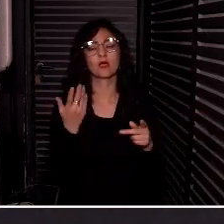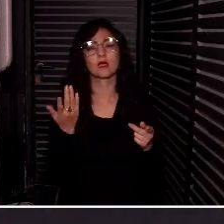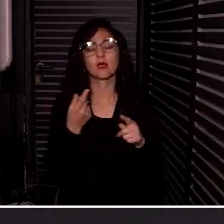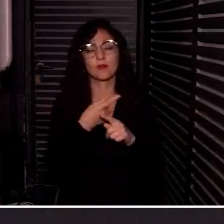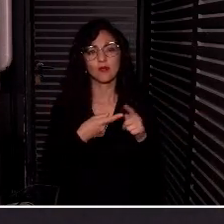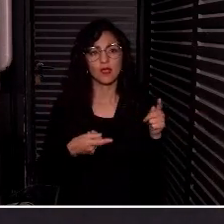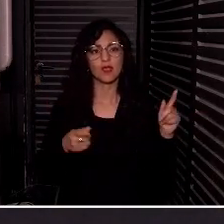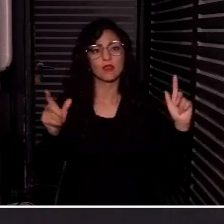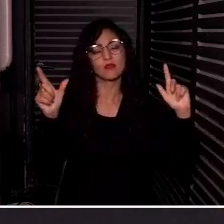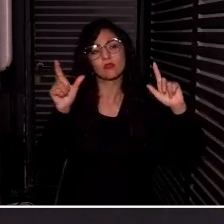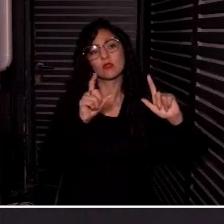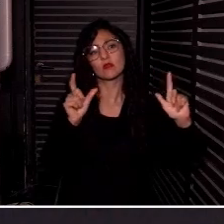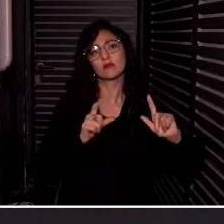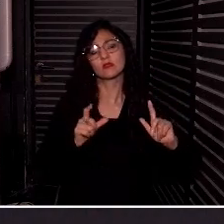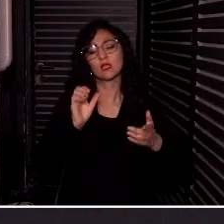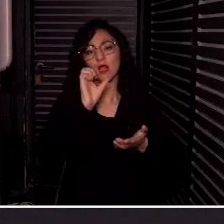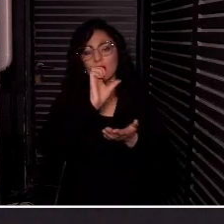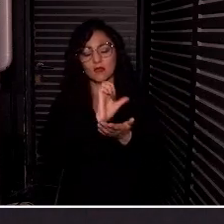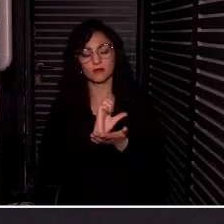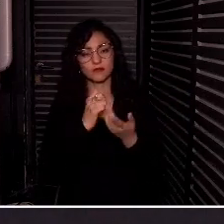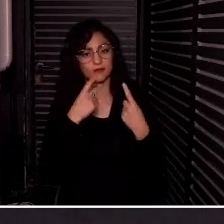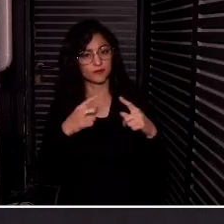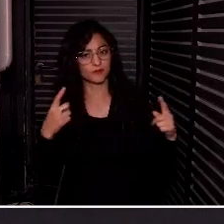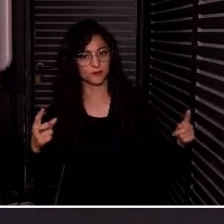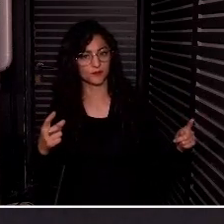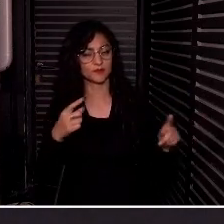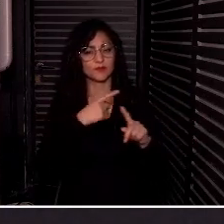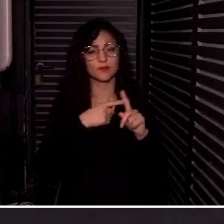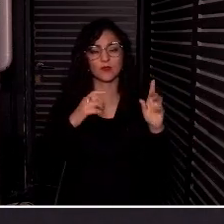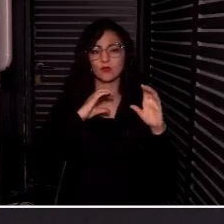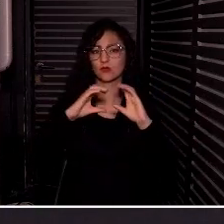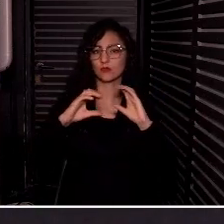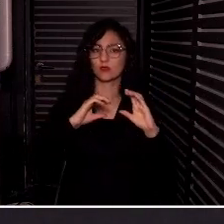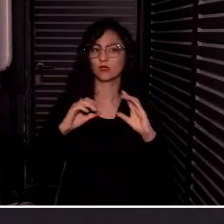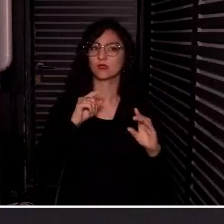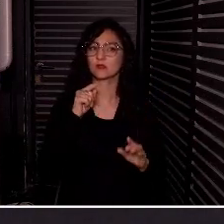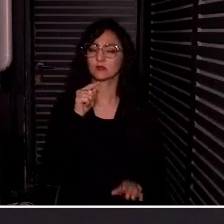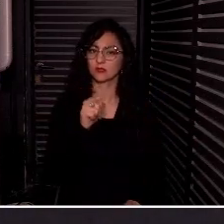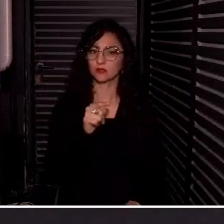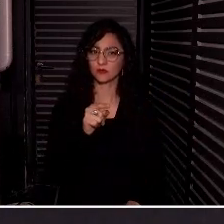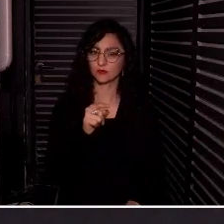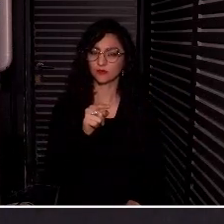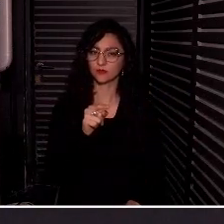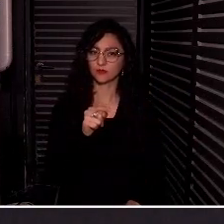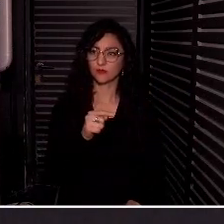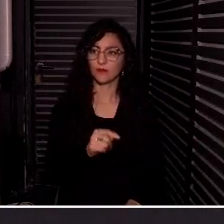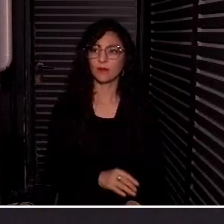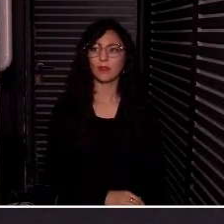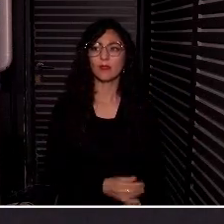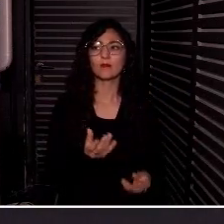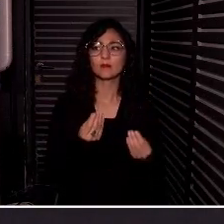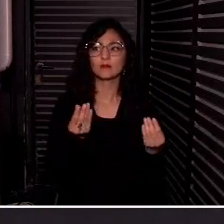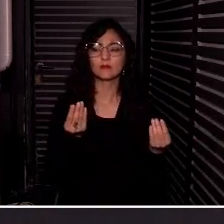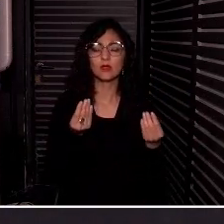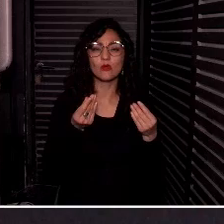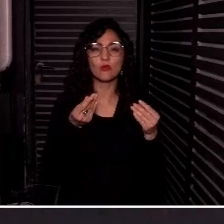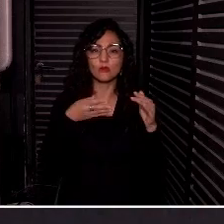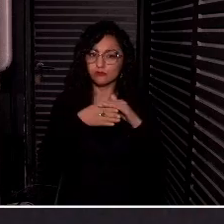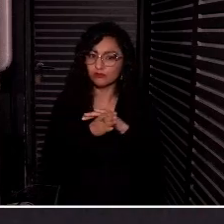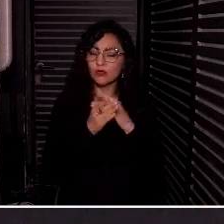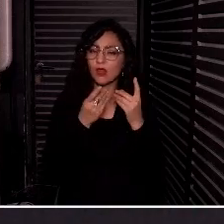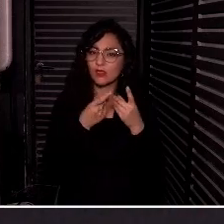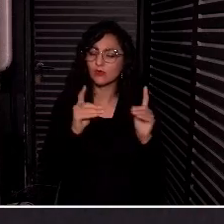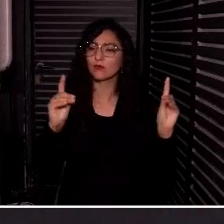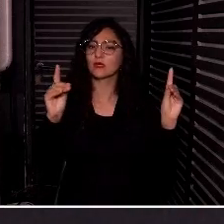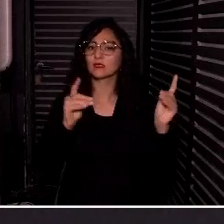televisión el estado y los medios de comunicación yo creo que ha estado bastante ausente desde la transición a la democracia desde del año